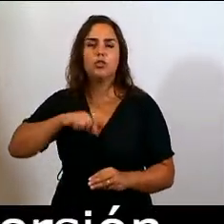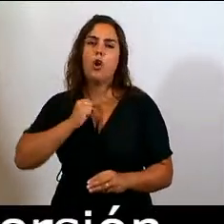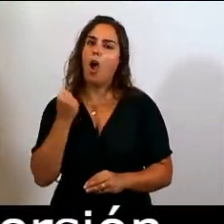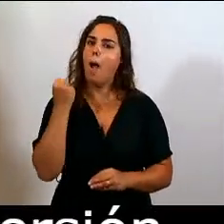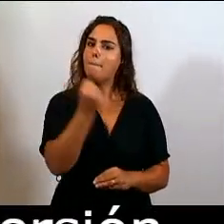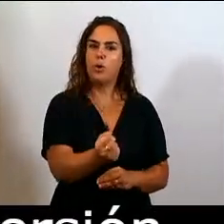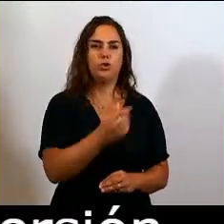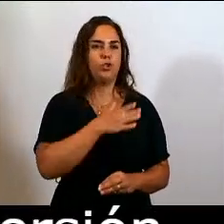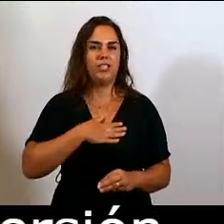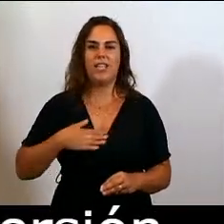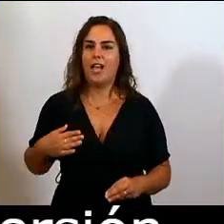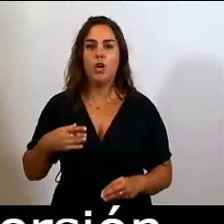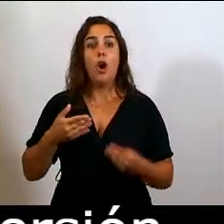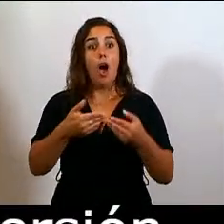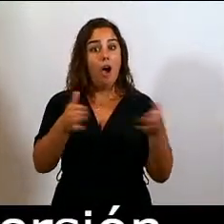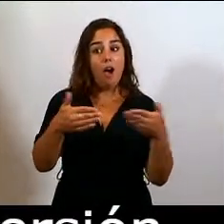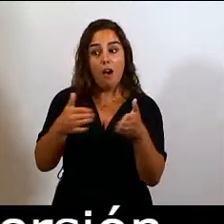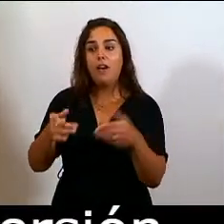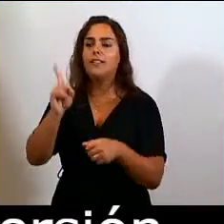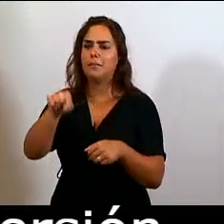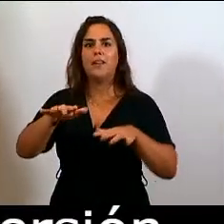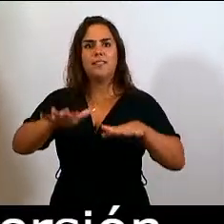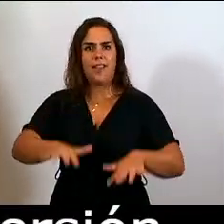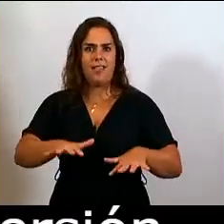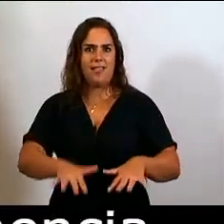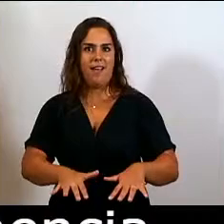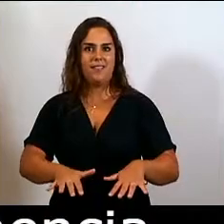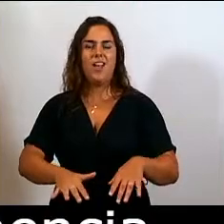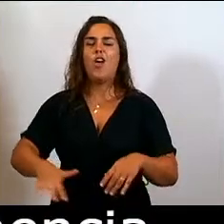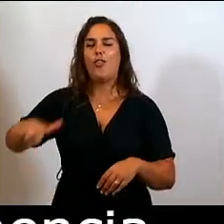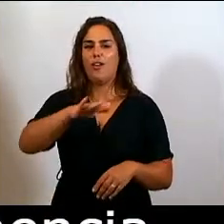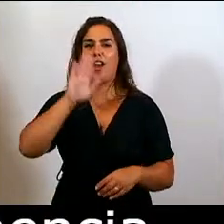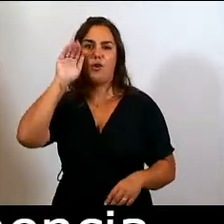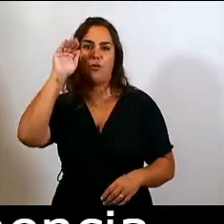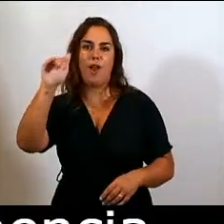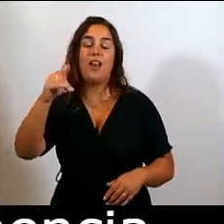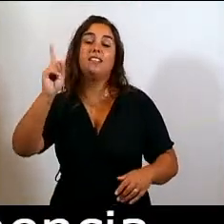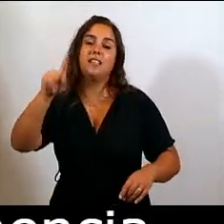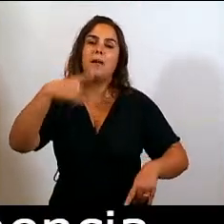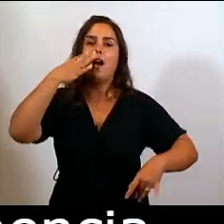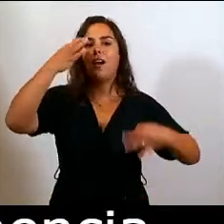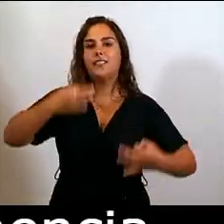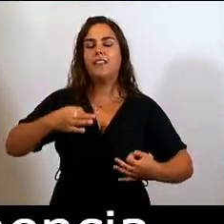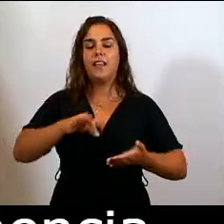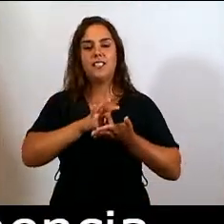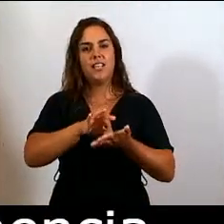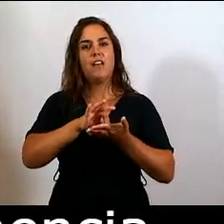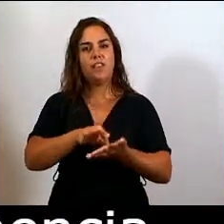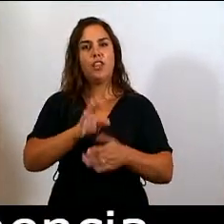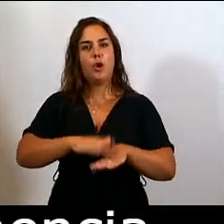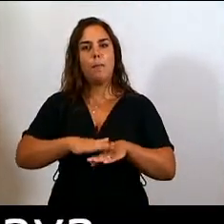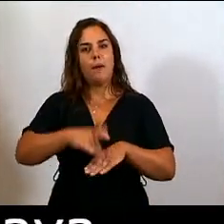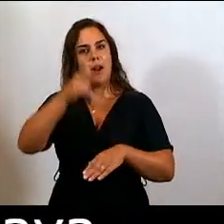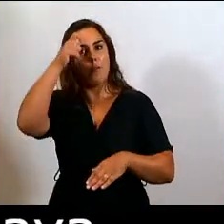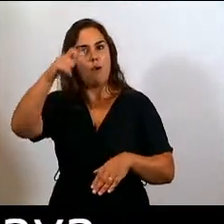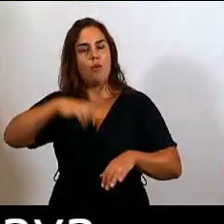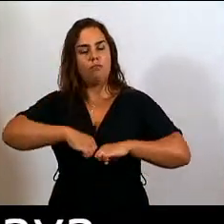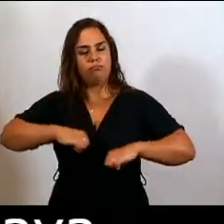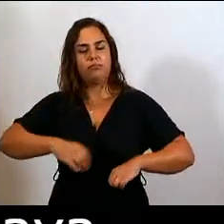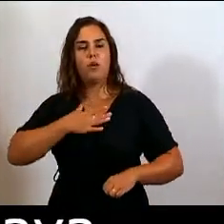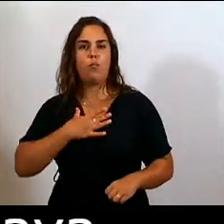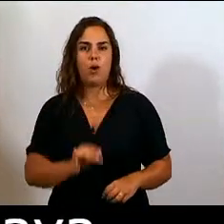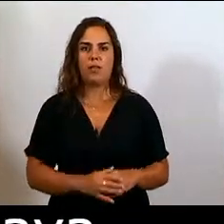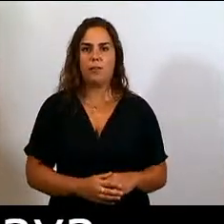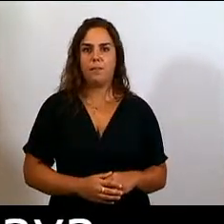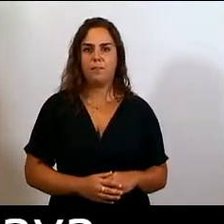la permanencia de los negocios en el ámbito rural y garantizar así que haya estos servicios en nuestros pueblos. Por parte